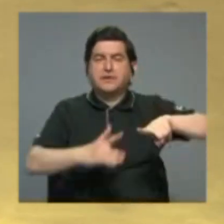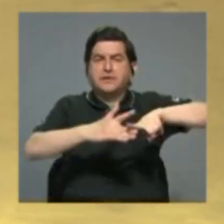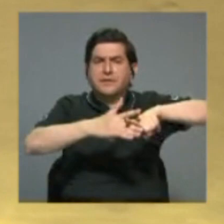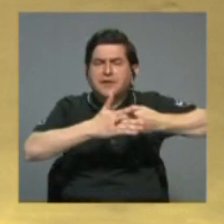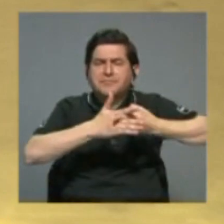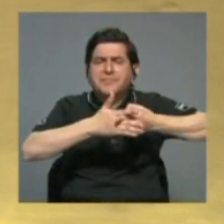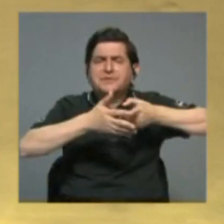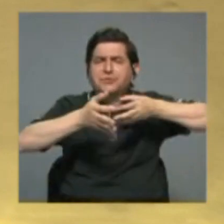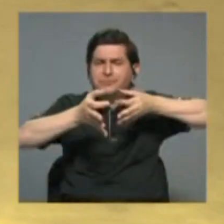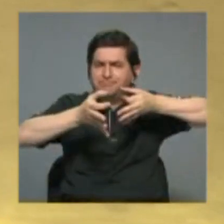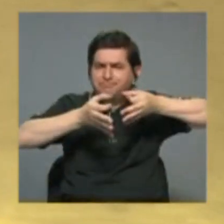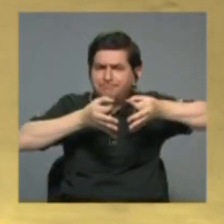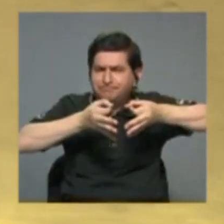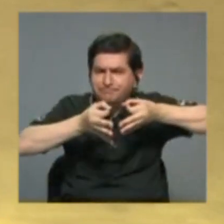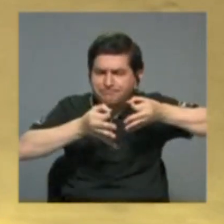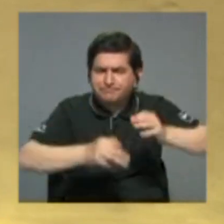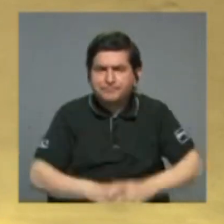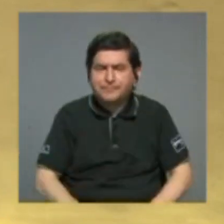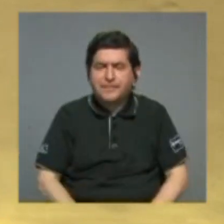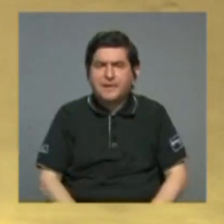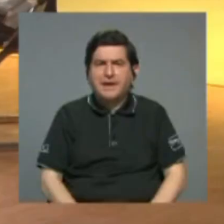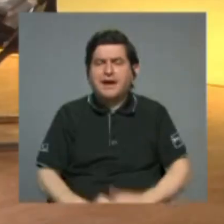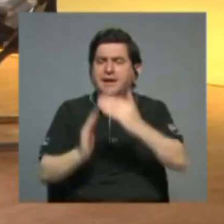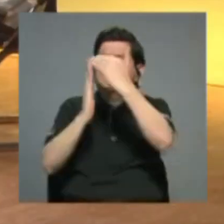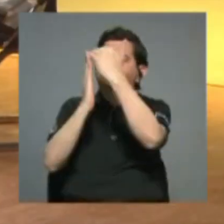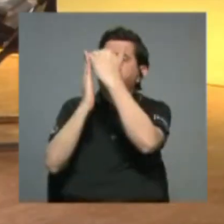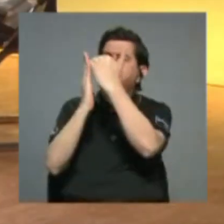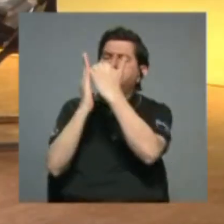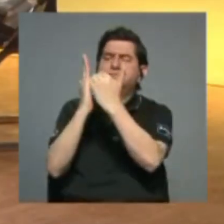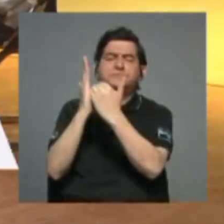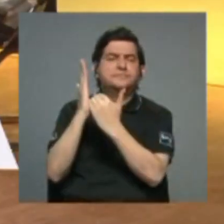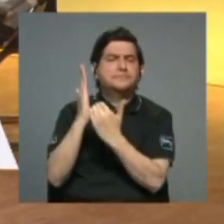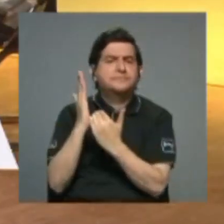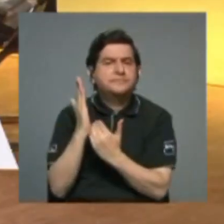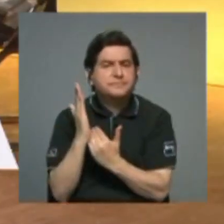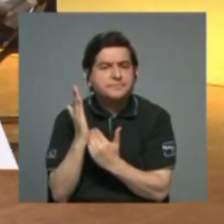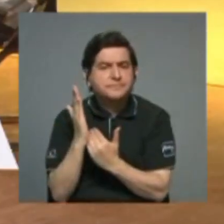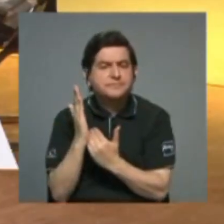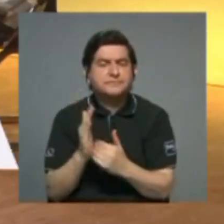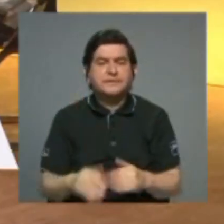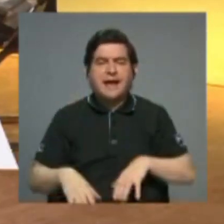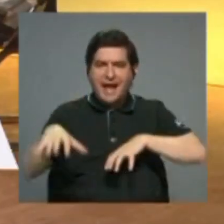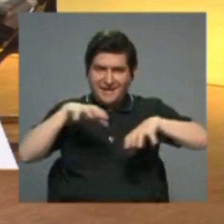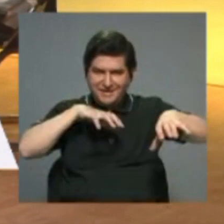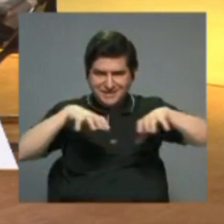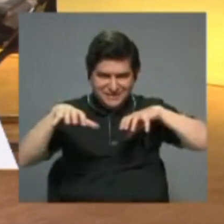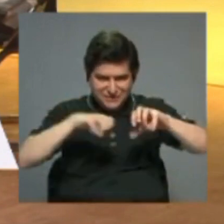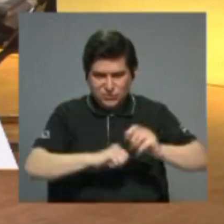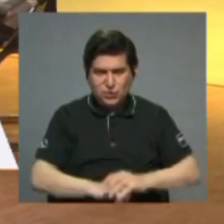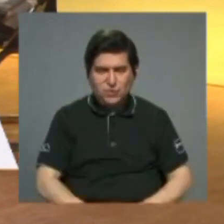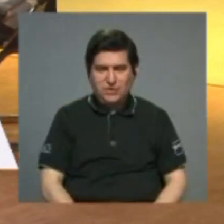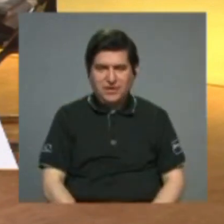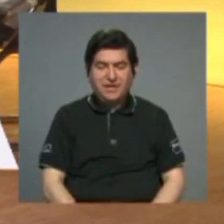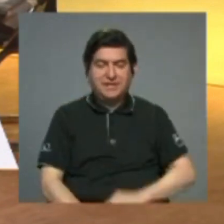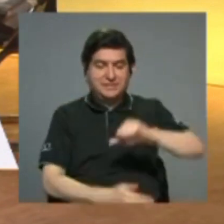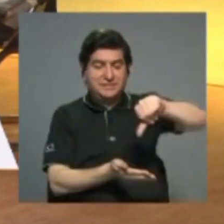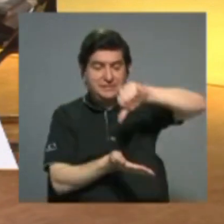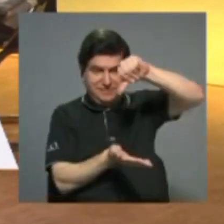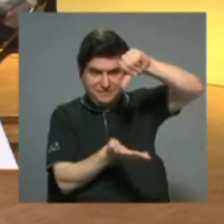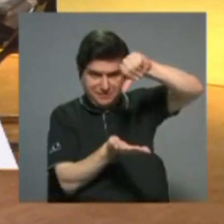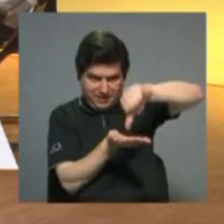empezaba a hablarnos de la numeralia de las acciones que el